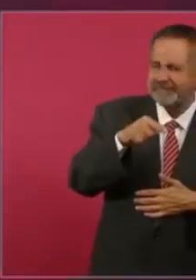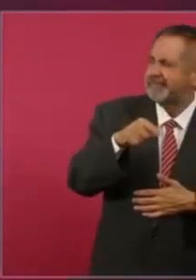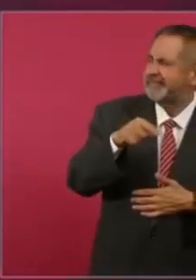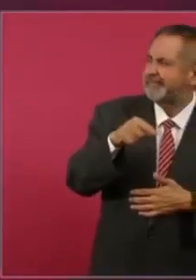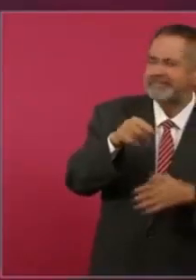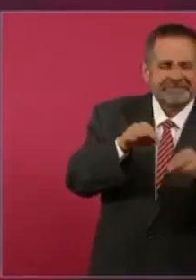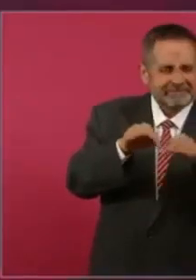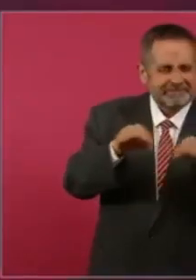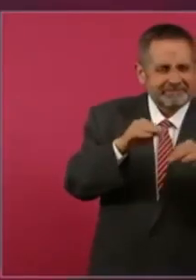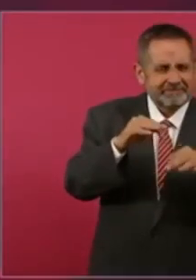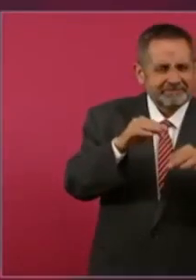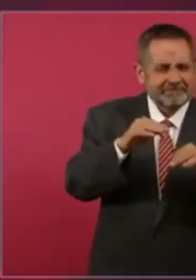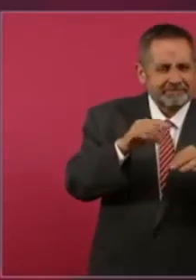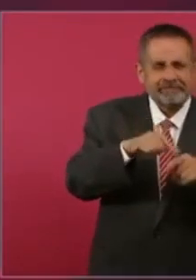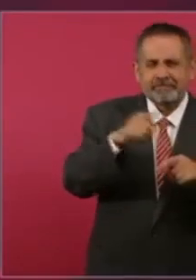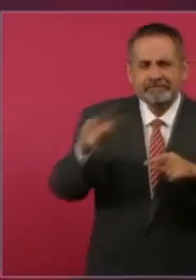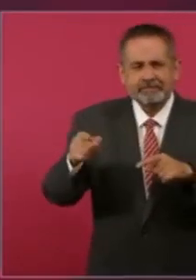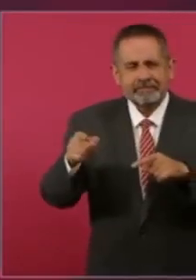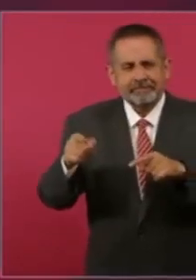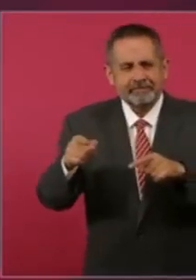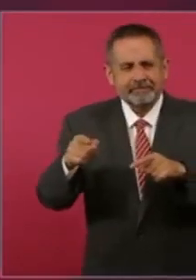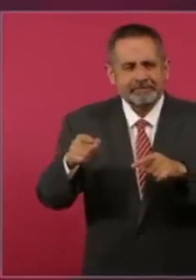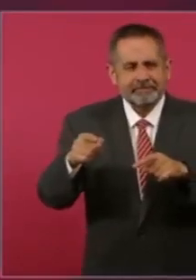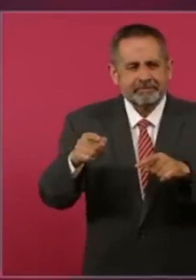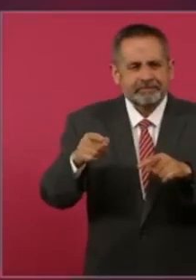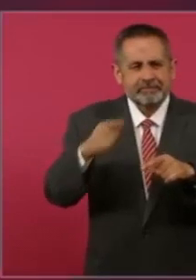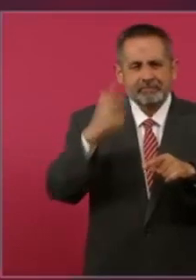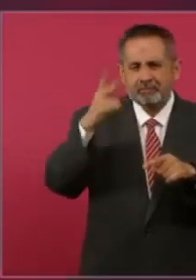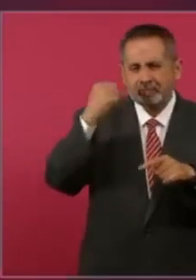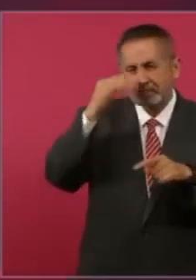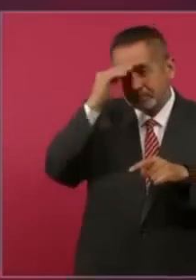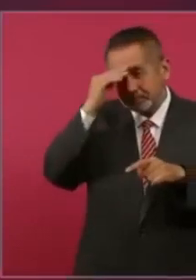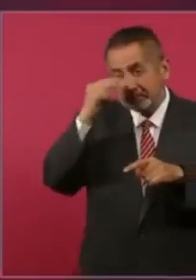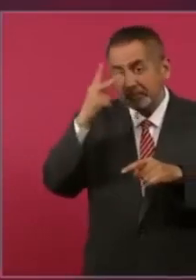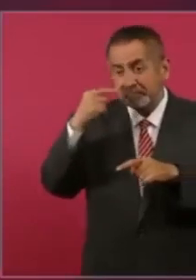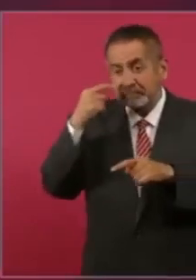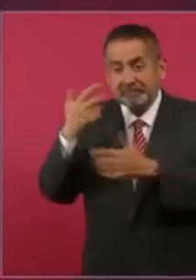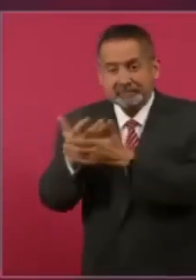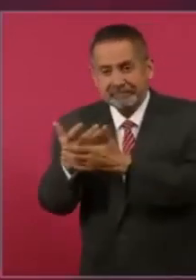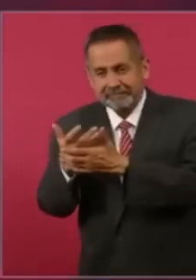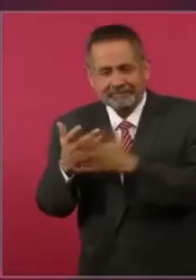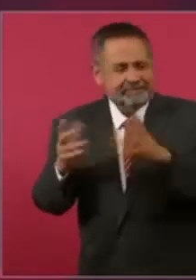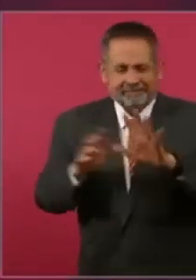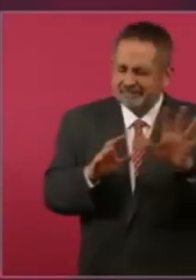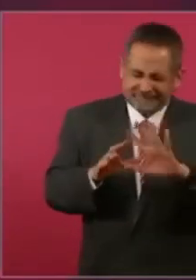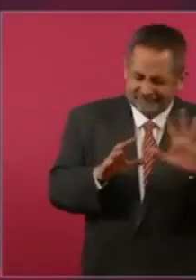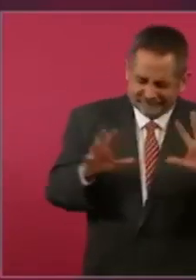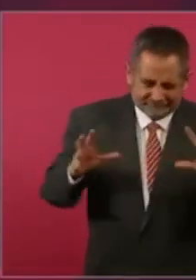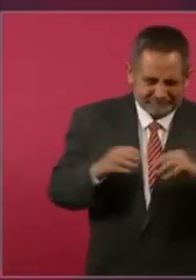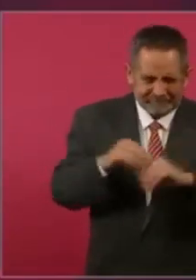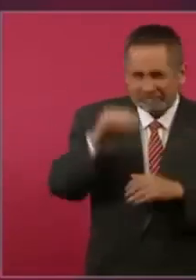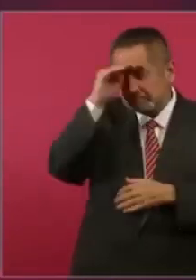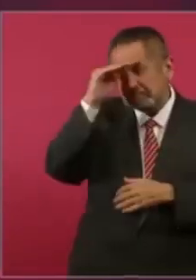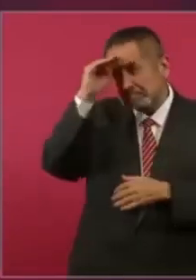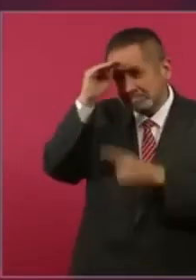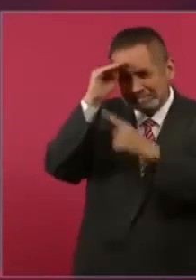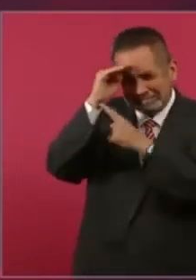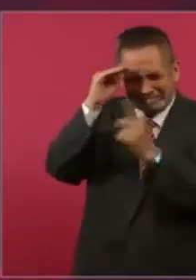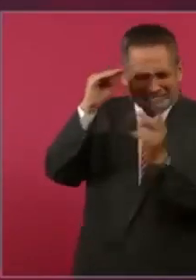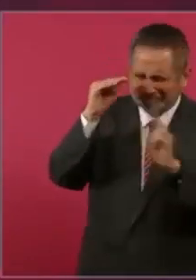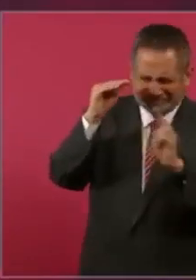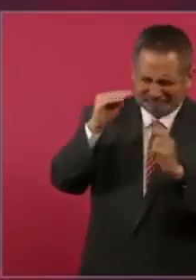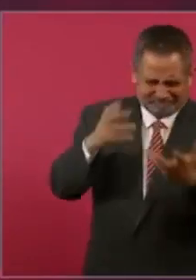trabajar ocho horas para pensar y ocho horas para descansar no que vamos a estar pensando